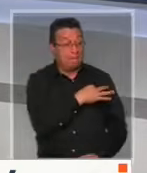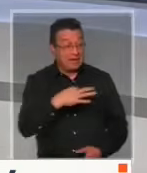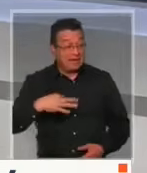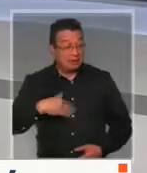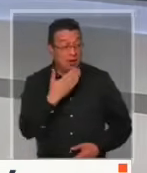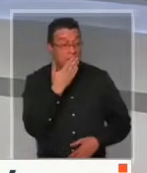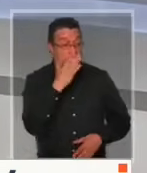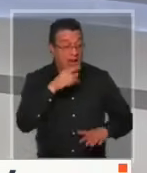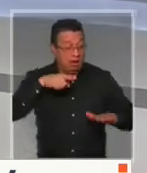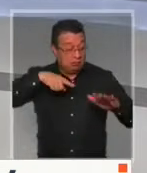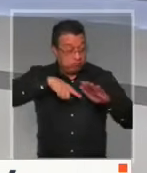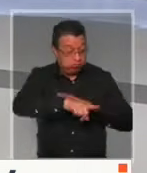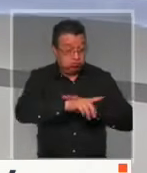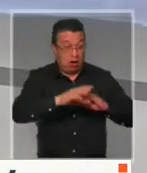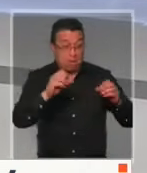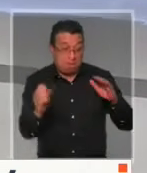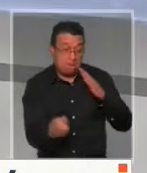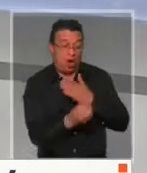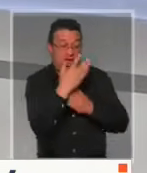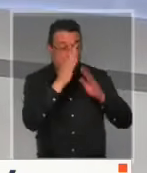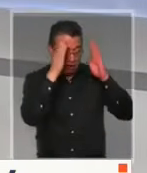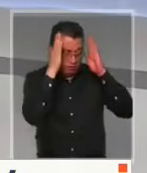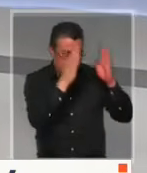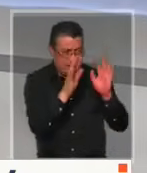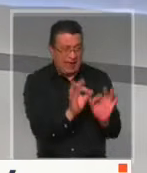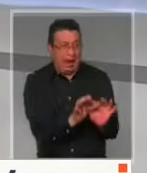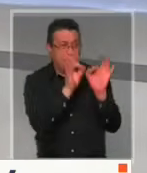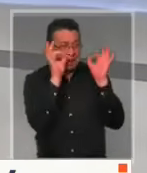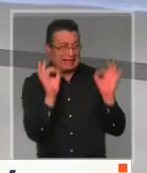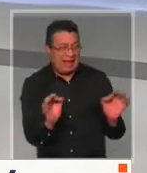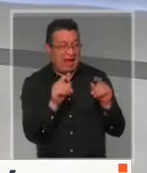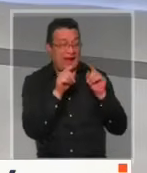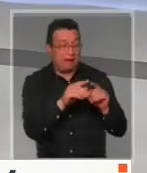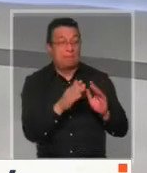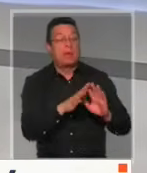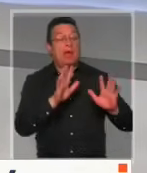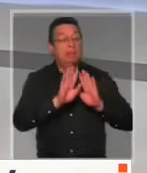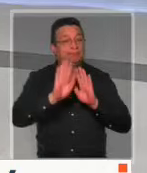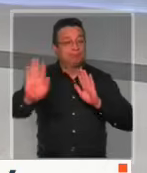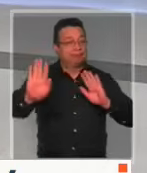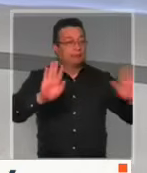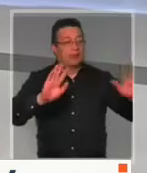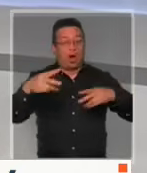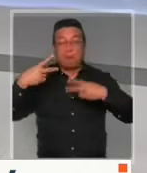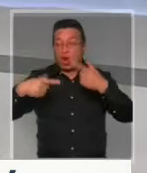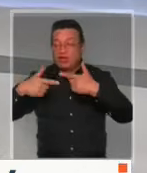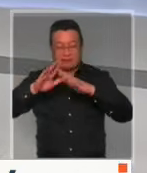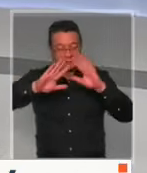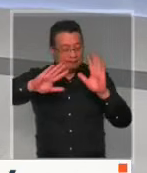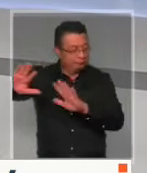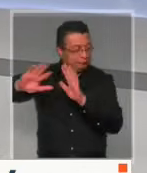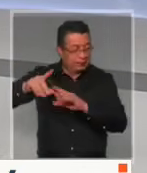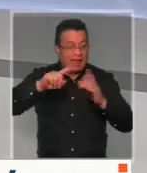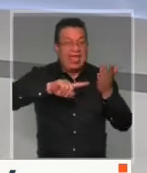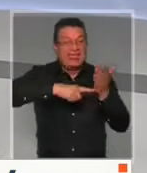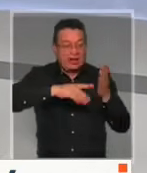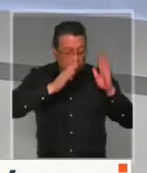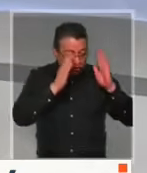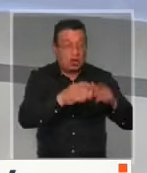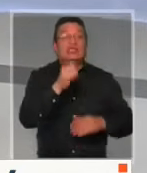especializado, moderno, dedicación exclusiva y que esté más alejado de la contingencia política, es un ministerio más técnico,